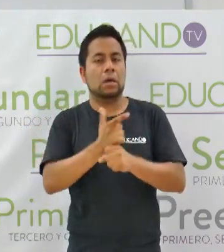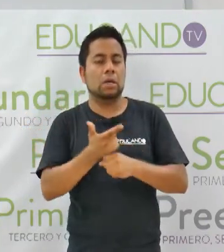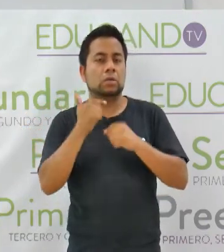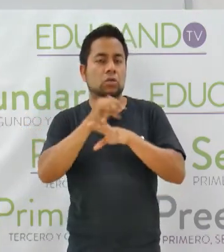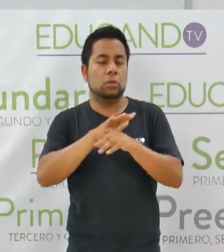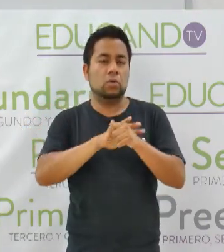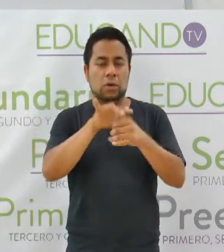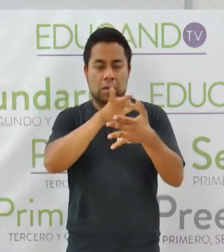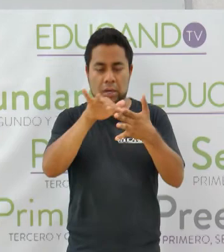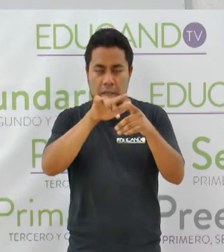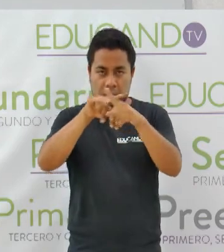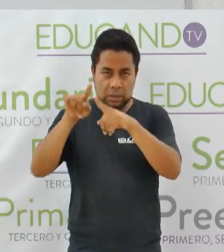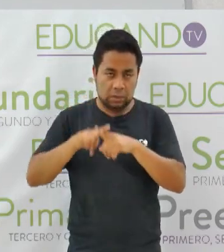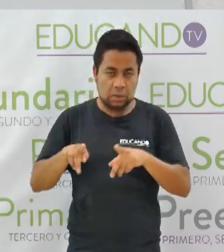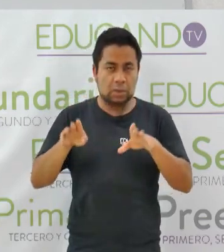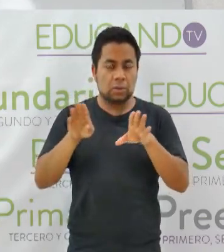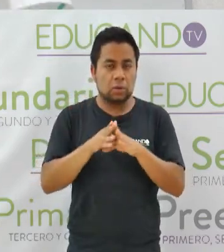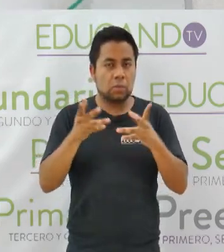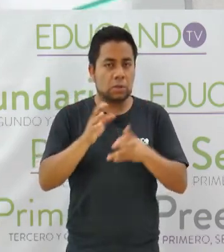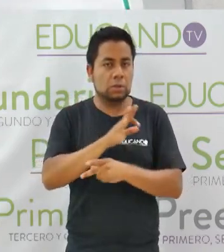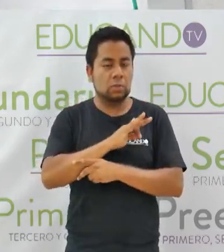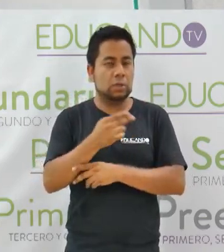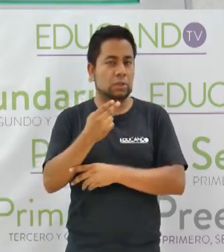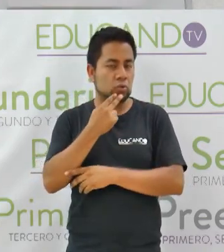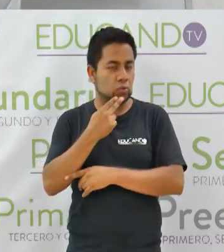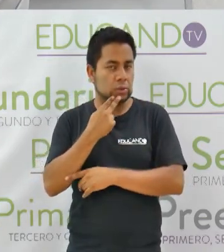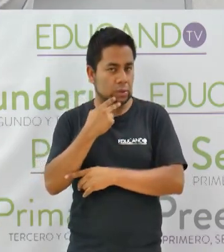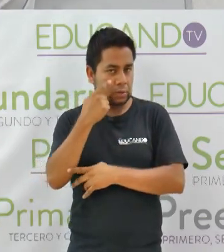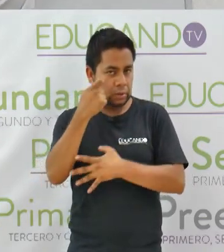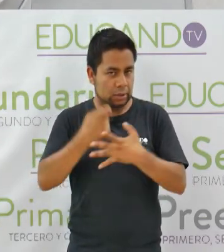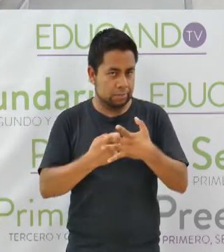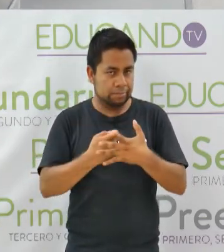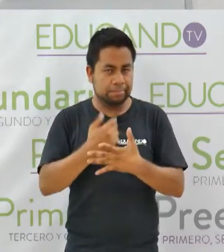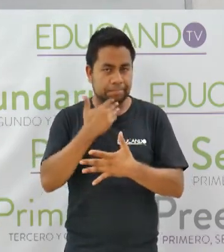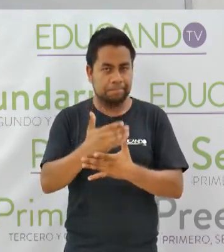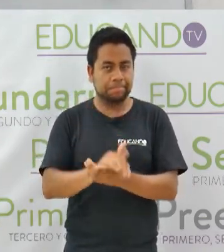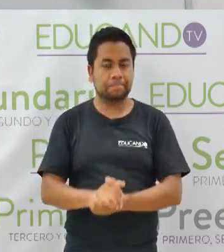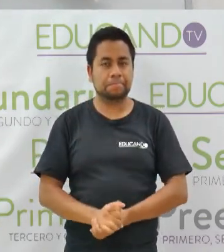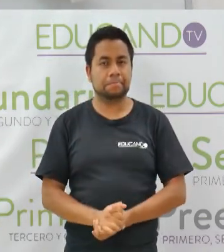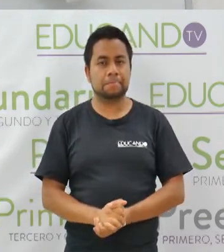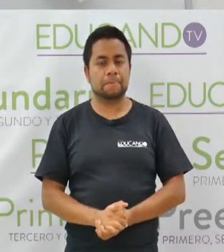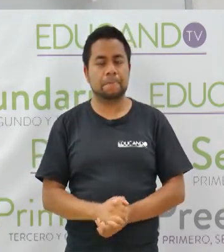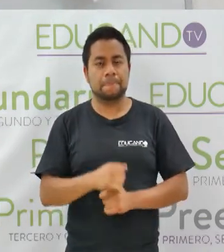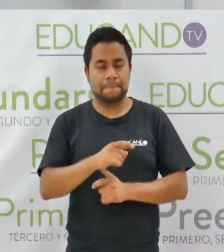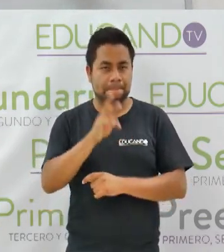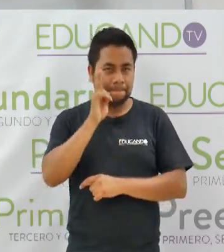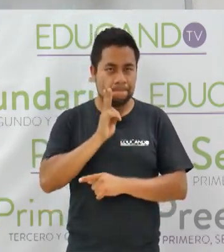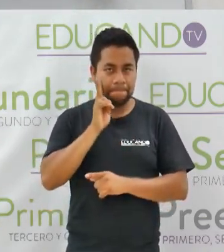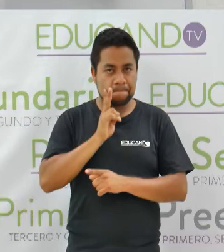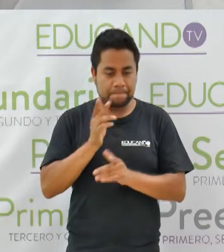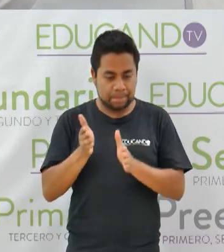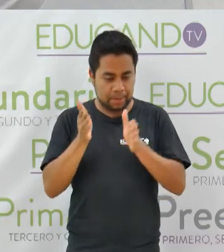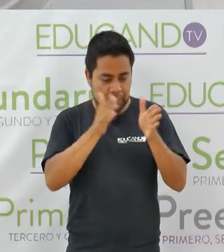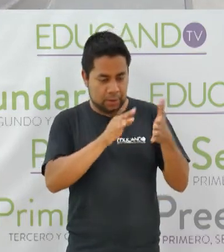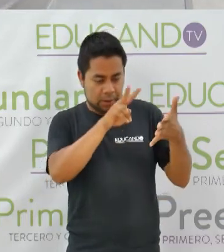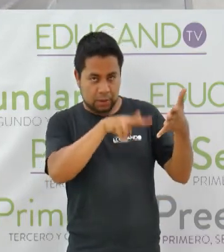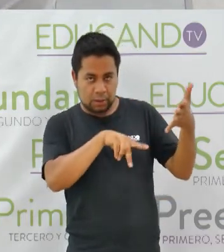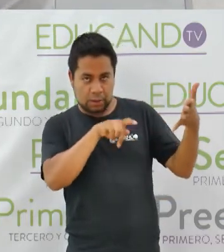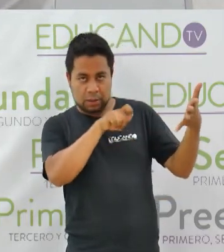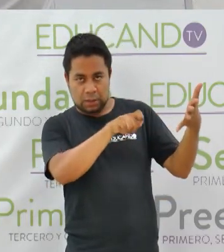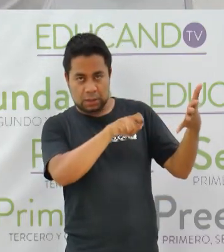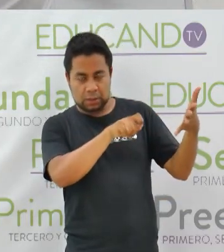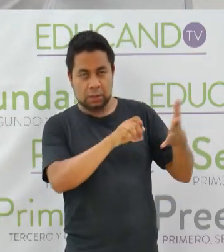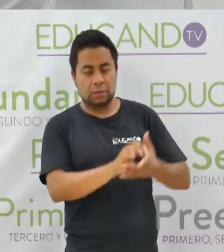reconocimiento de los textos cómo podemos utilizarlos. Bien, vamos a ver en esta parte que tenemos